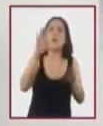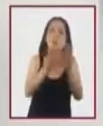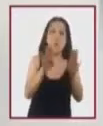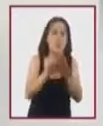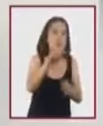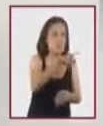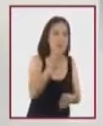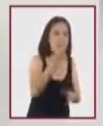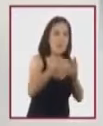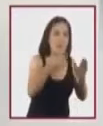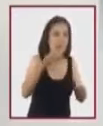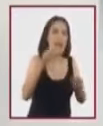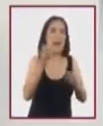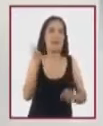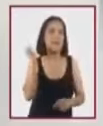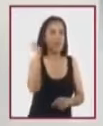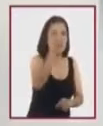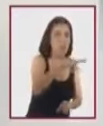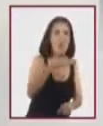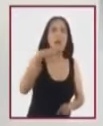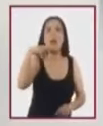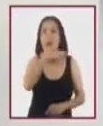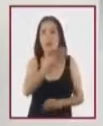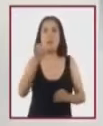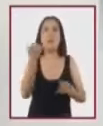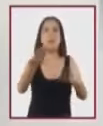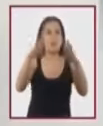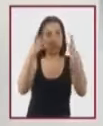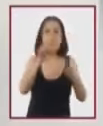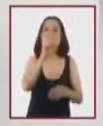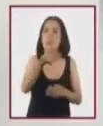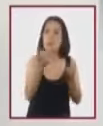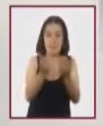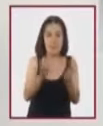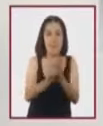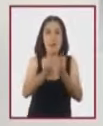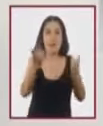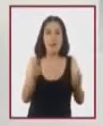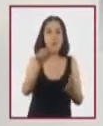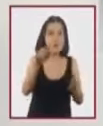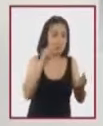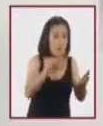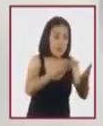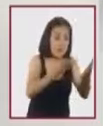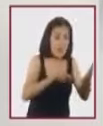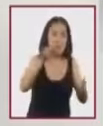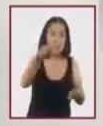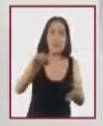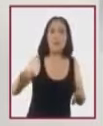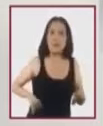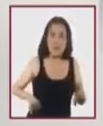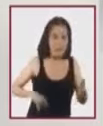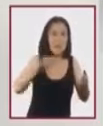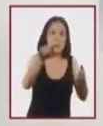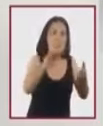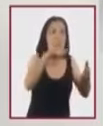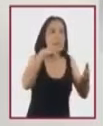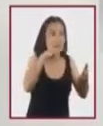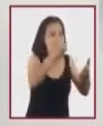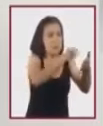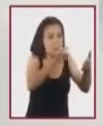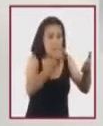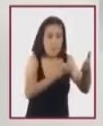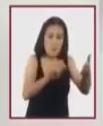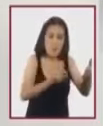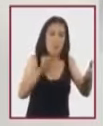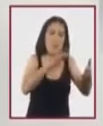y la velocidad? Asimismo, vayan a su libro de texto gratuito y subrayen las ideas principales de este tema. Ordenen sus